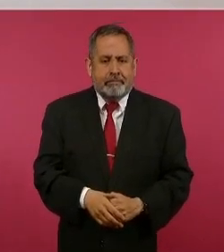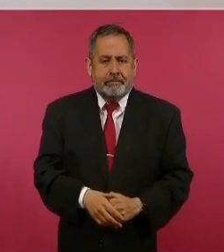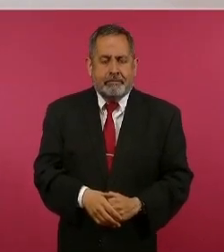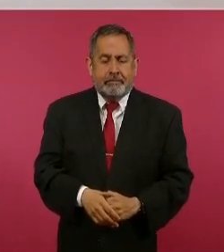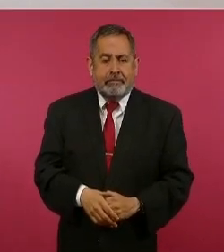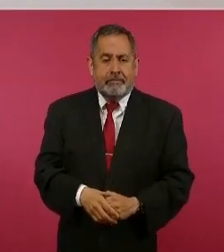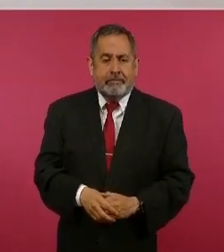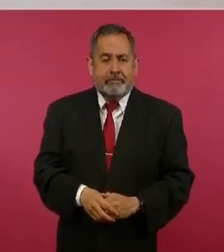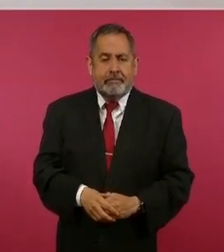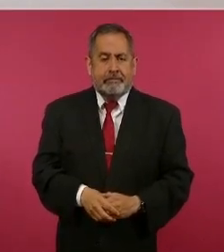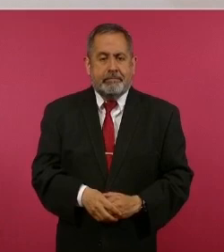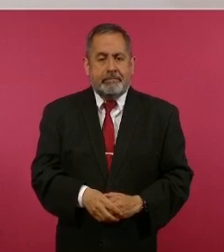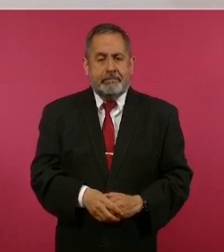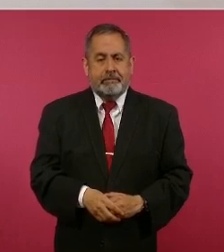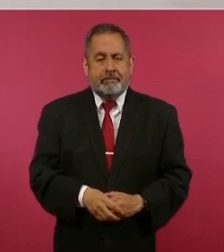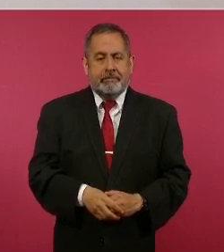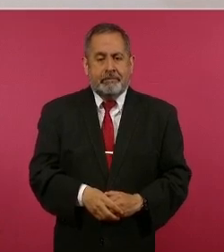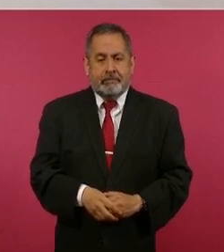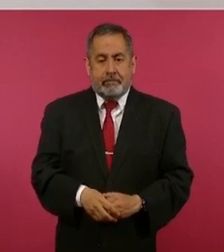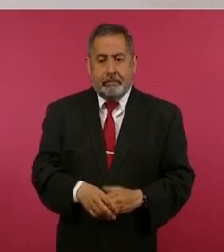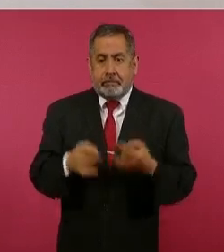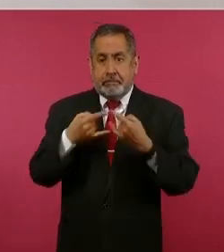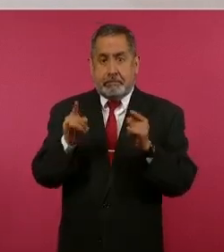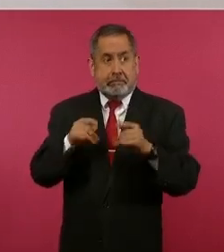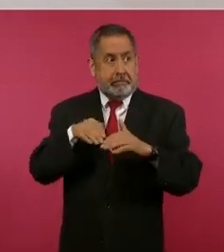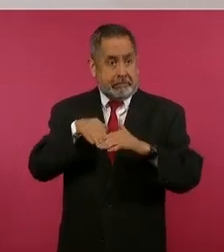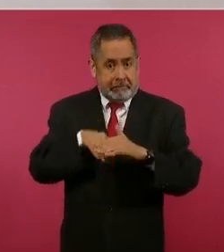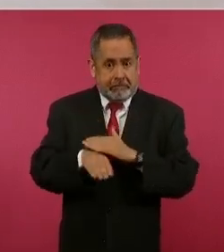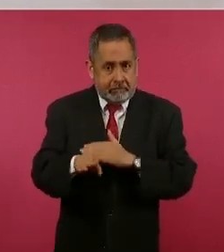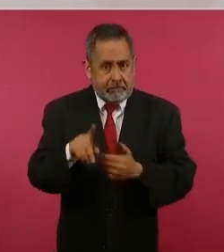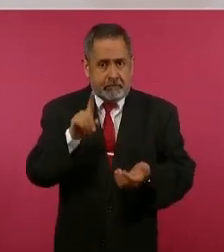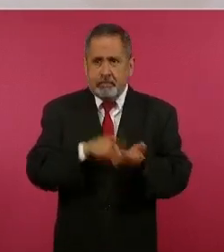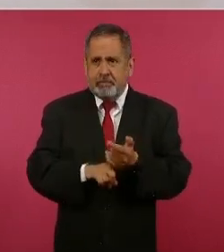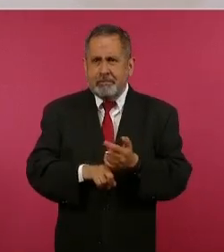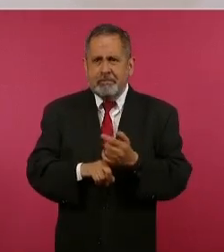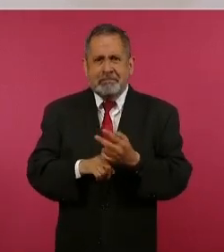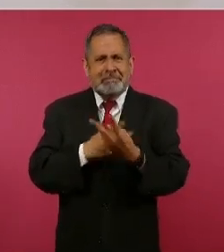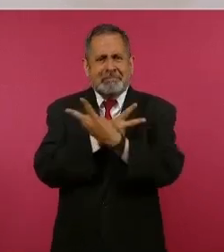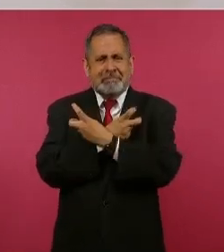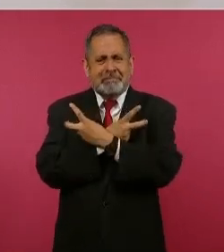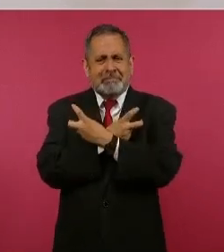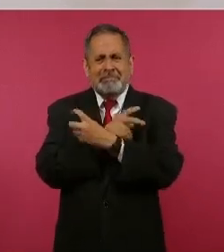Y ya entraba uno y ya obra negra.